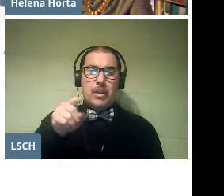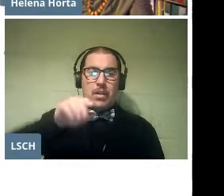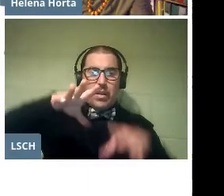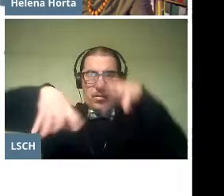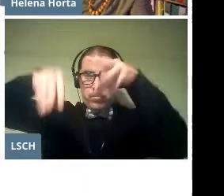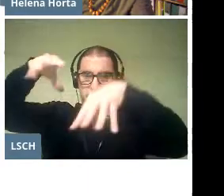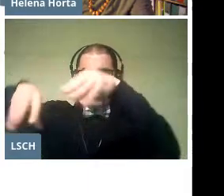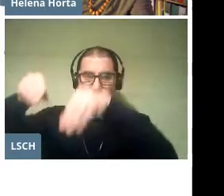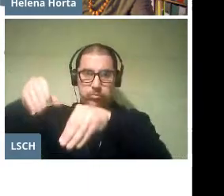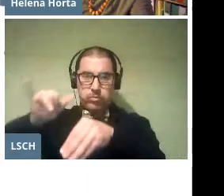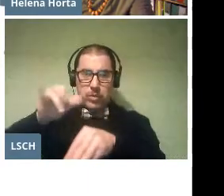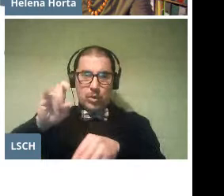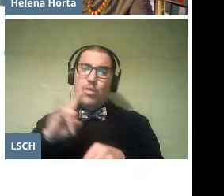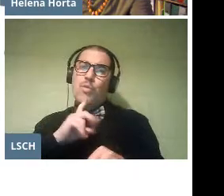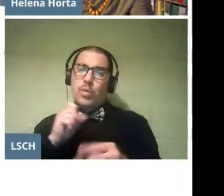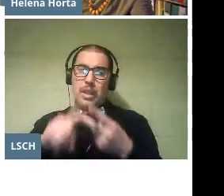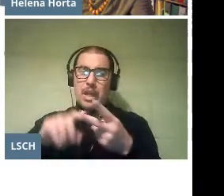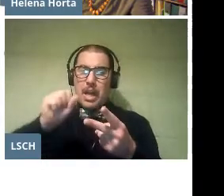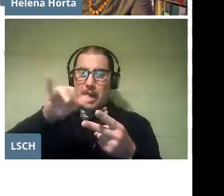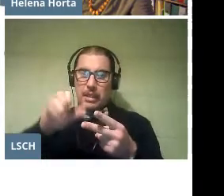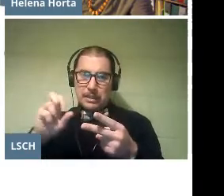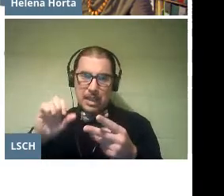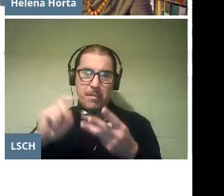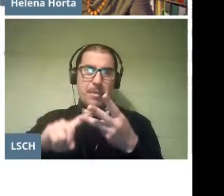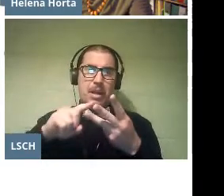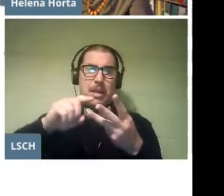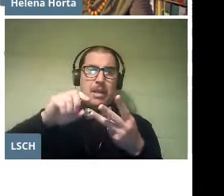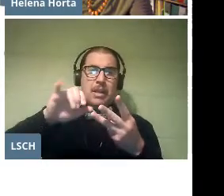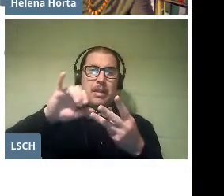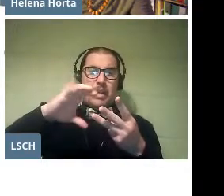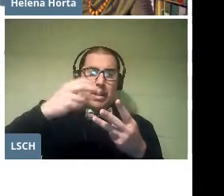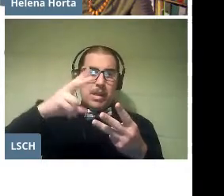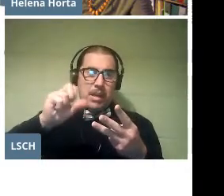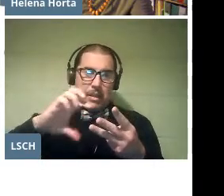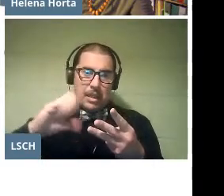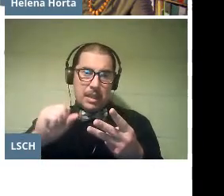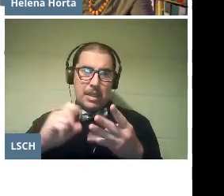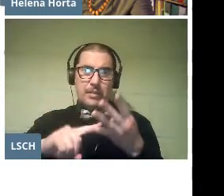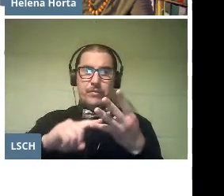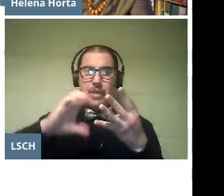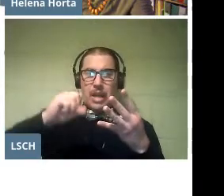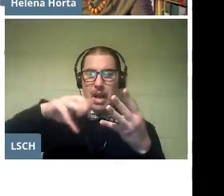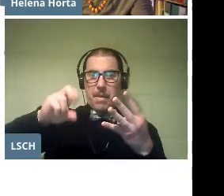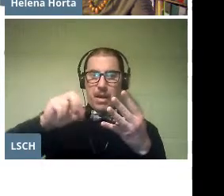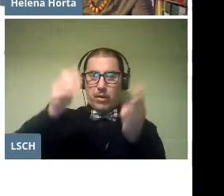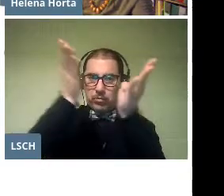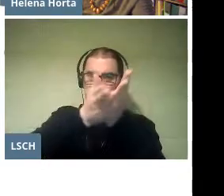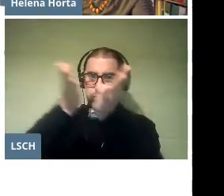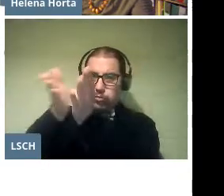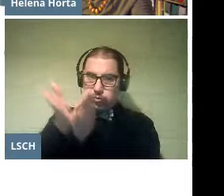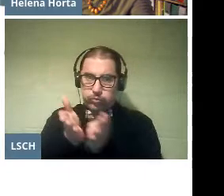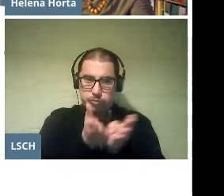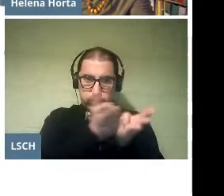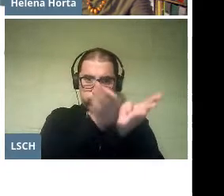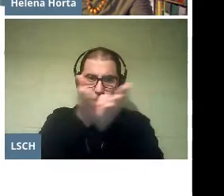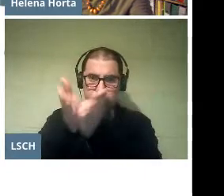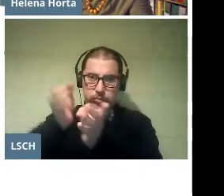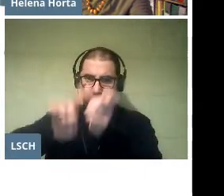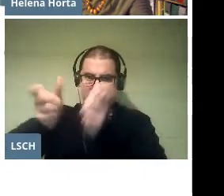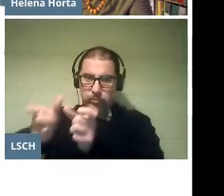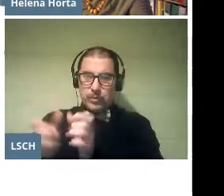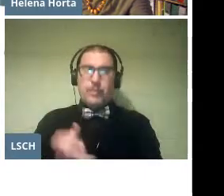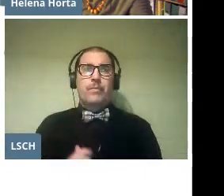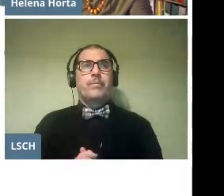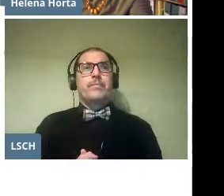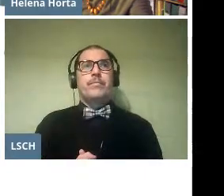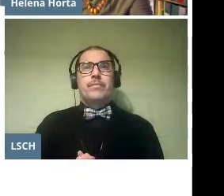de Yuta, de Azapa, de Vítor, de Chaca y finalmente de Camarones. Esto no